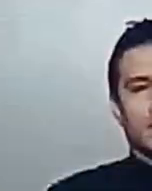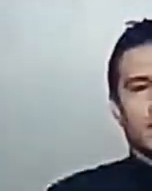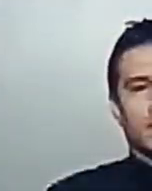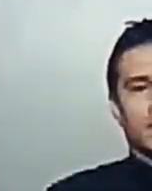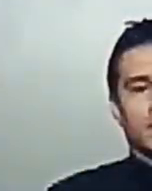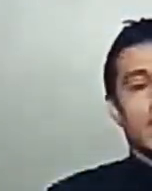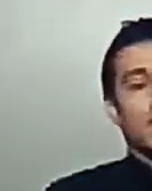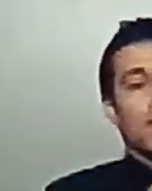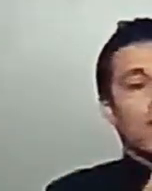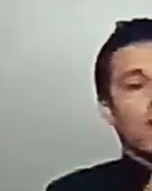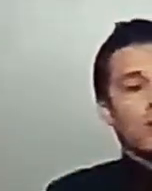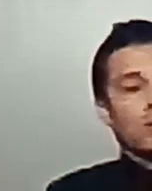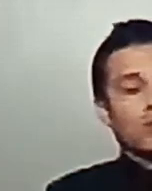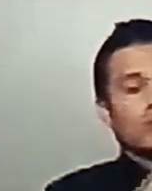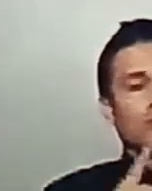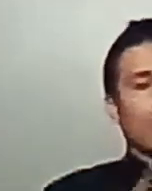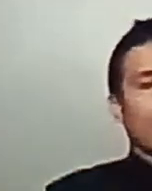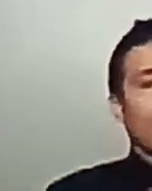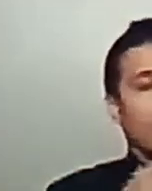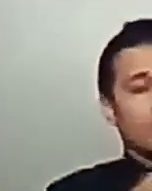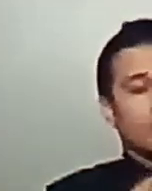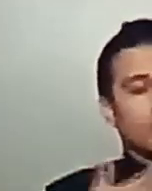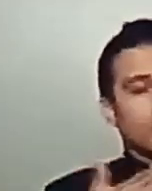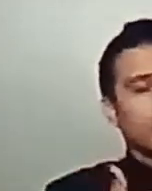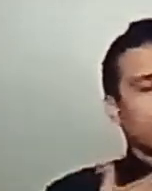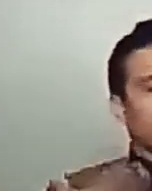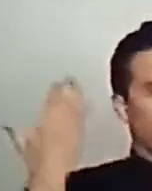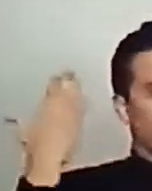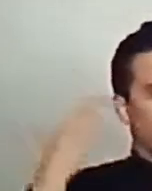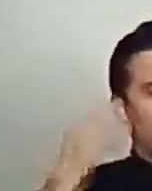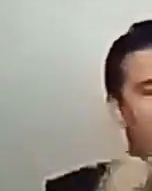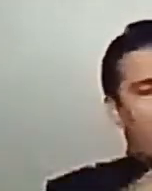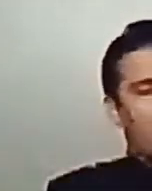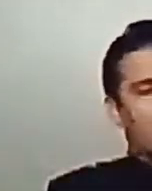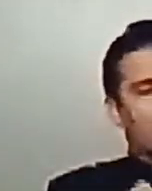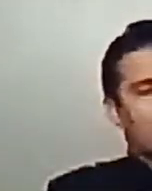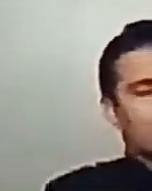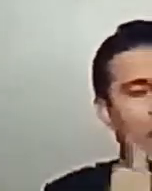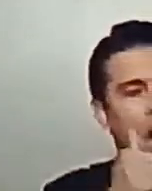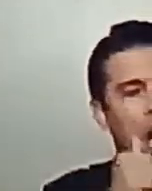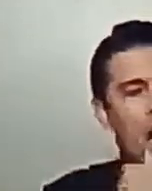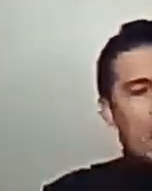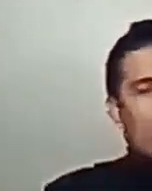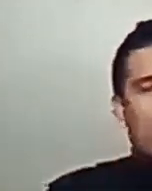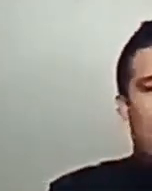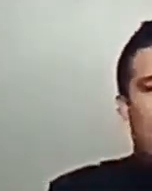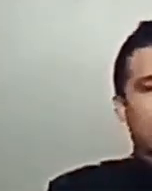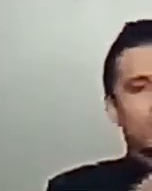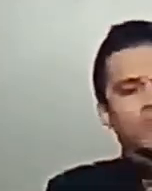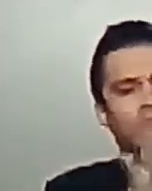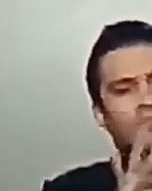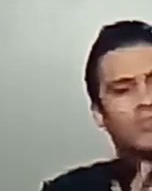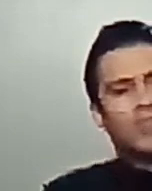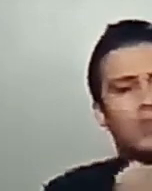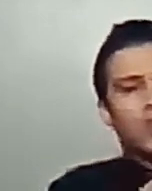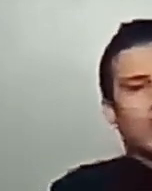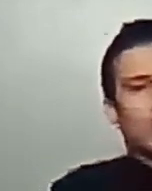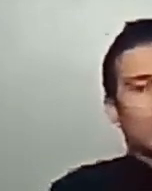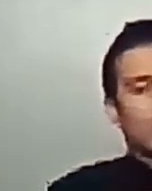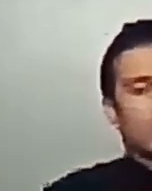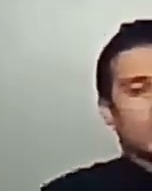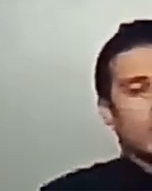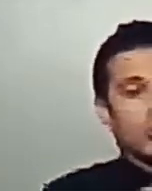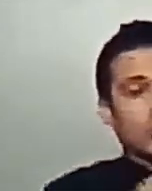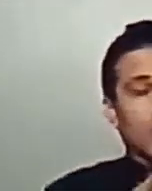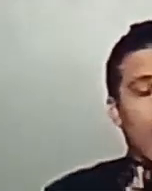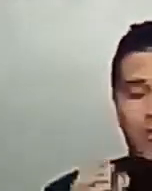Doctora Marcela, usted que fue ministra en el asunto de agua y transición ecológica, usted sabe que ninguna de las alcaldías maneja los desechos sólidos